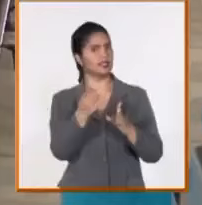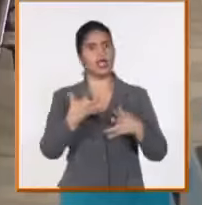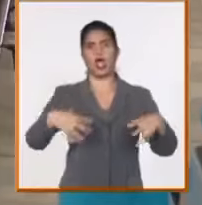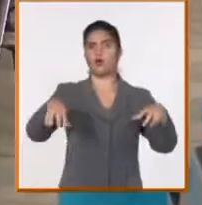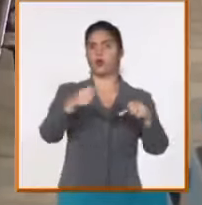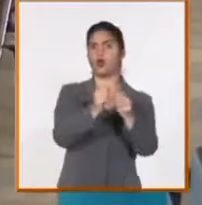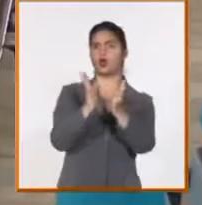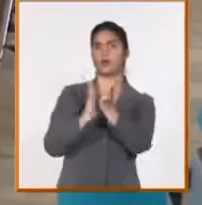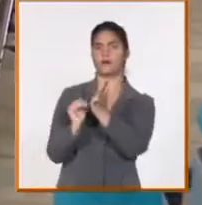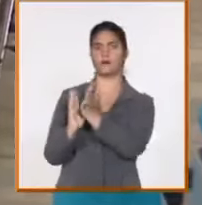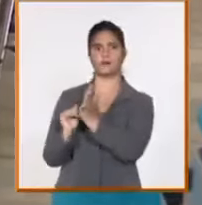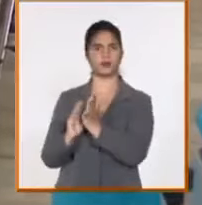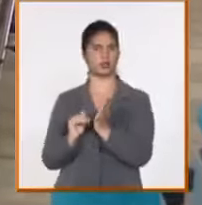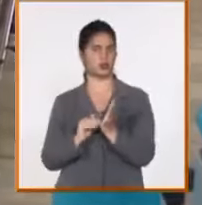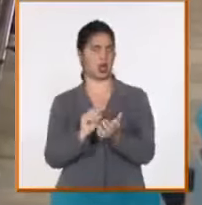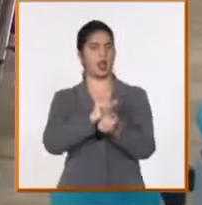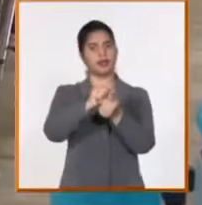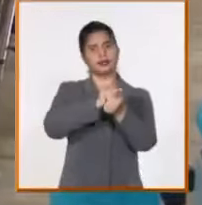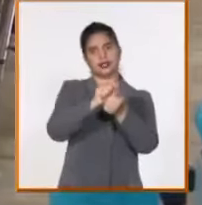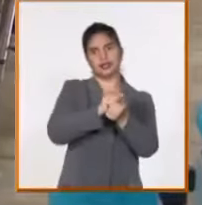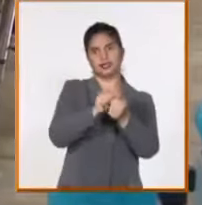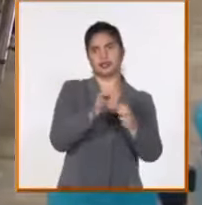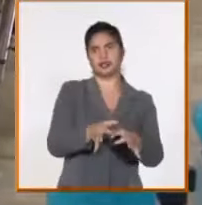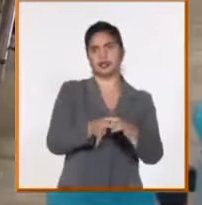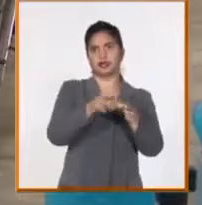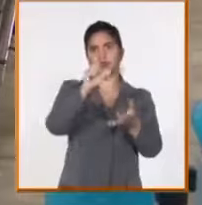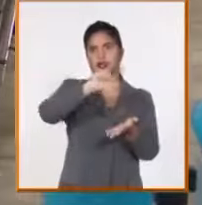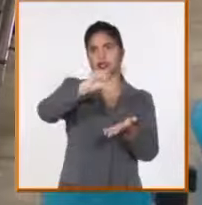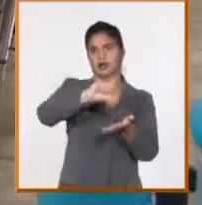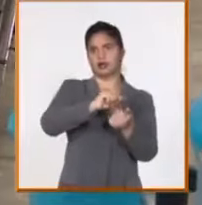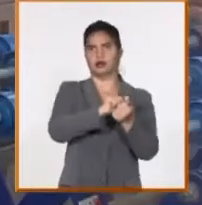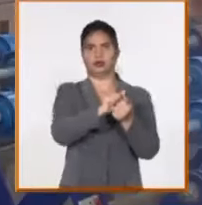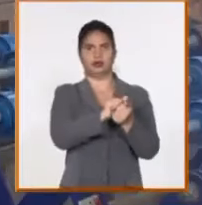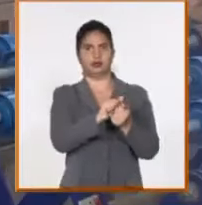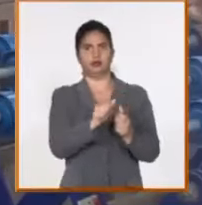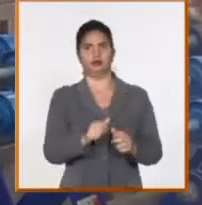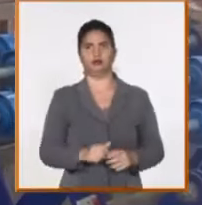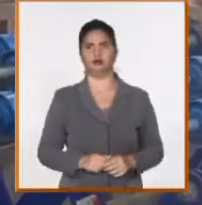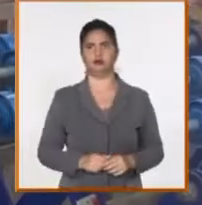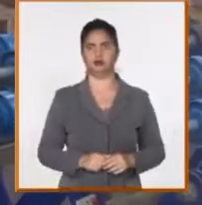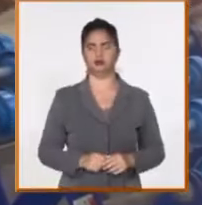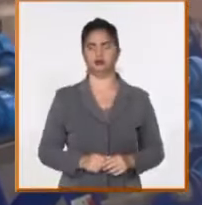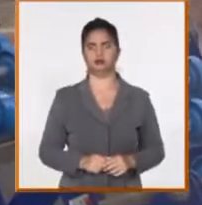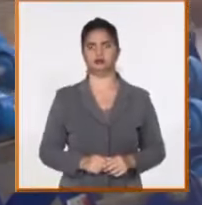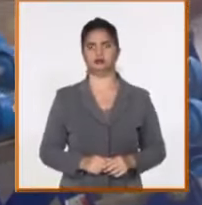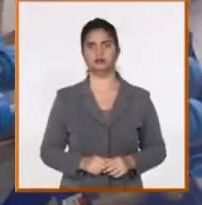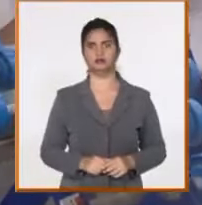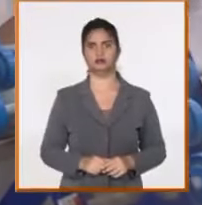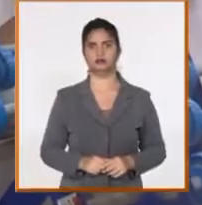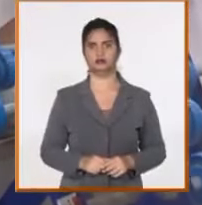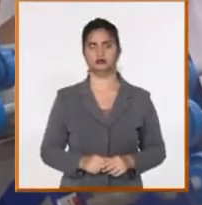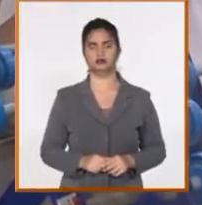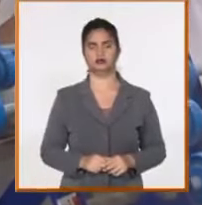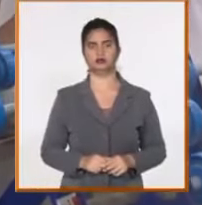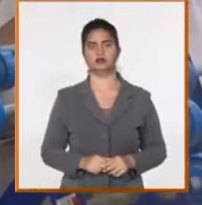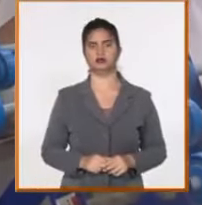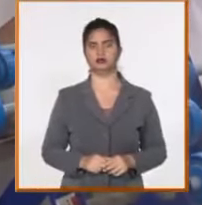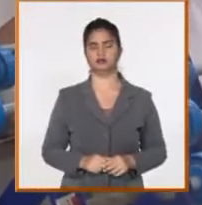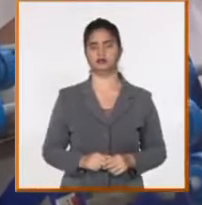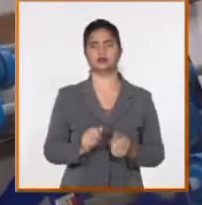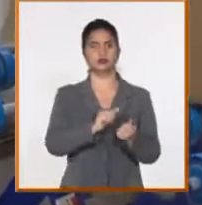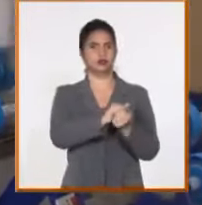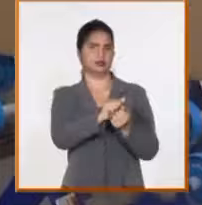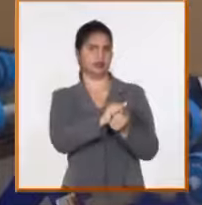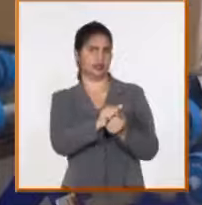toneladas entre detente de de frear obviamente dicho la marca diasol en formato de 750 y el detergente de